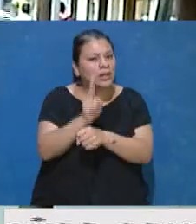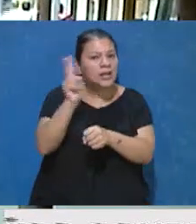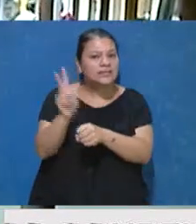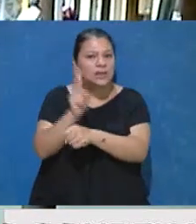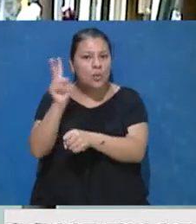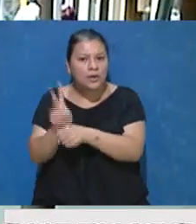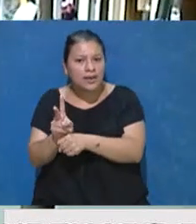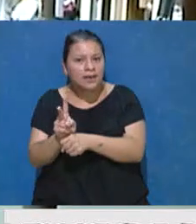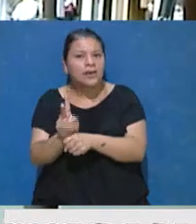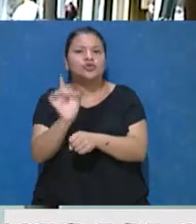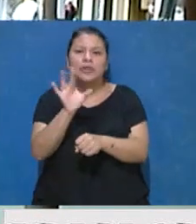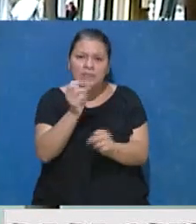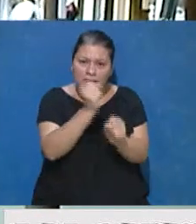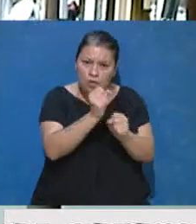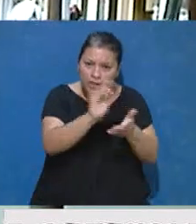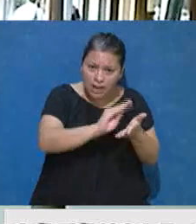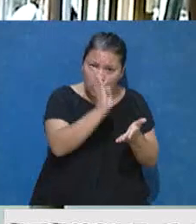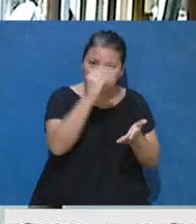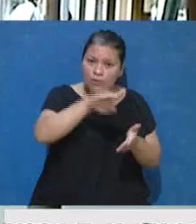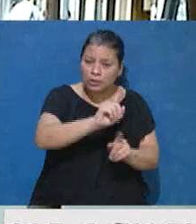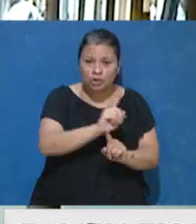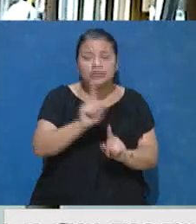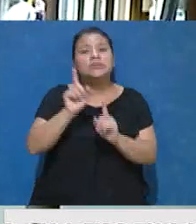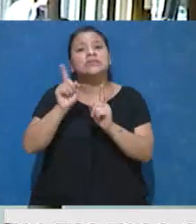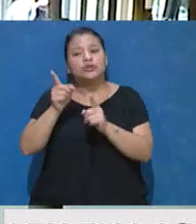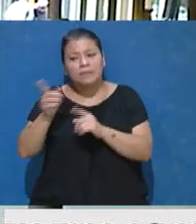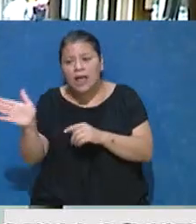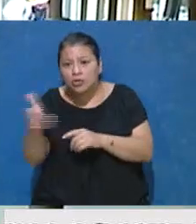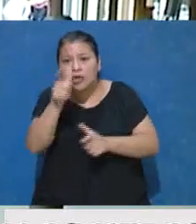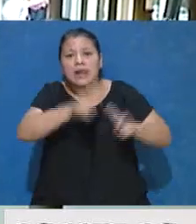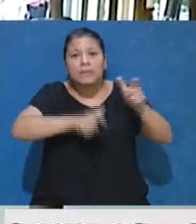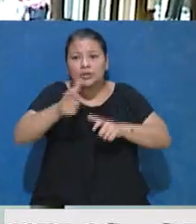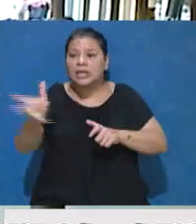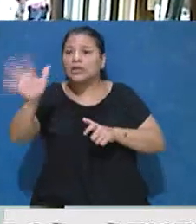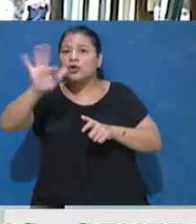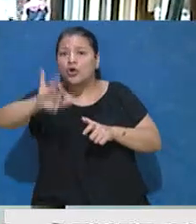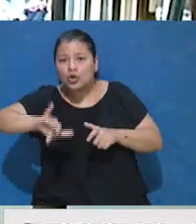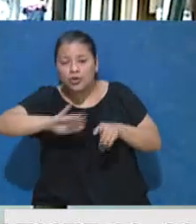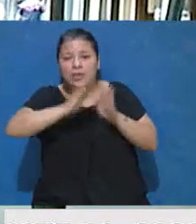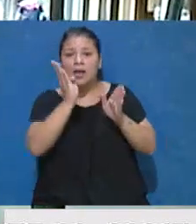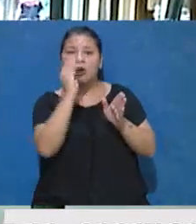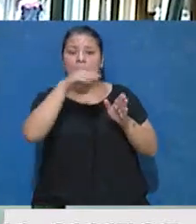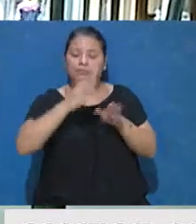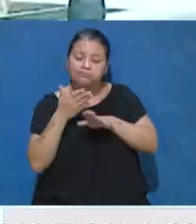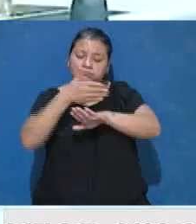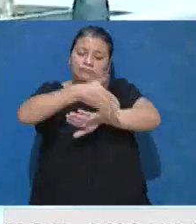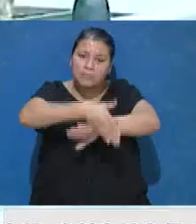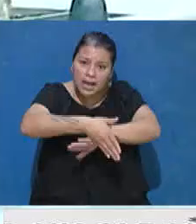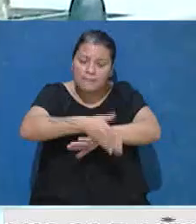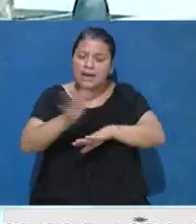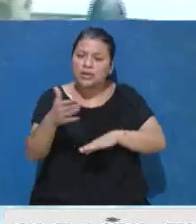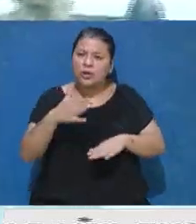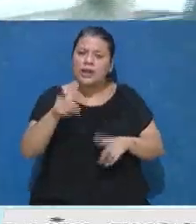no solamente involucra los trabajadores bancarios sino a todos aquellos que concurren todos los días a las entidades financieras se sientan